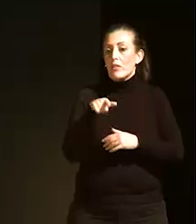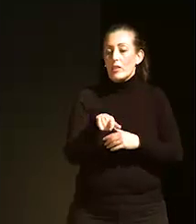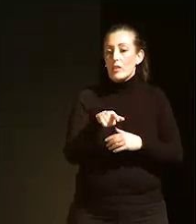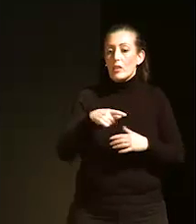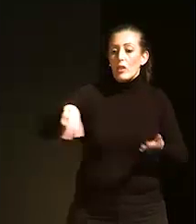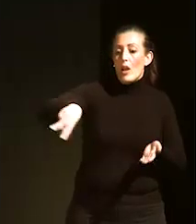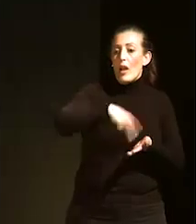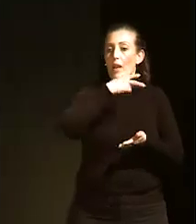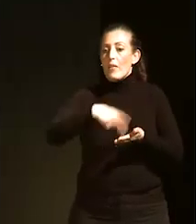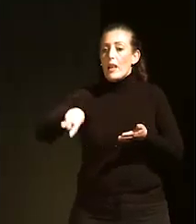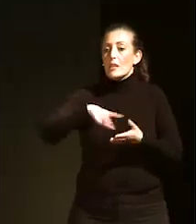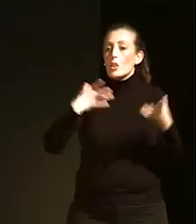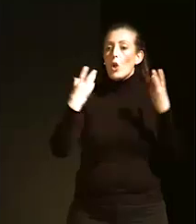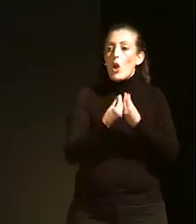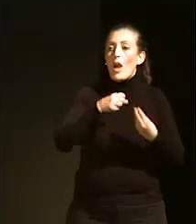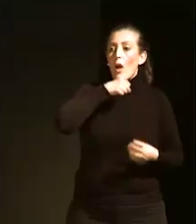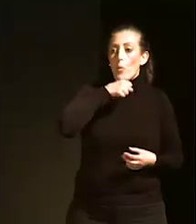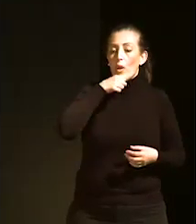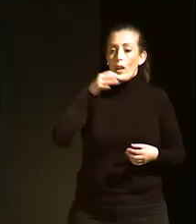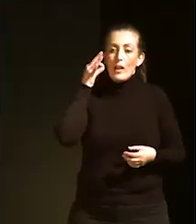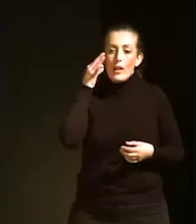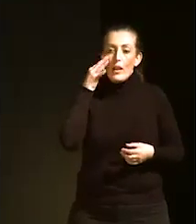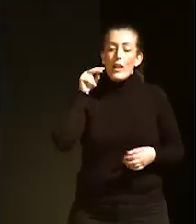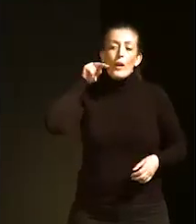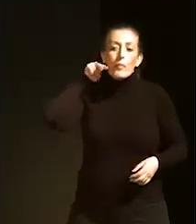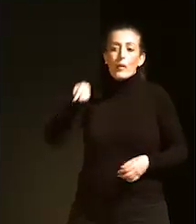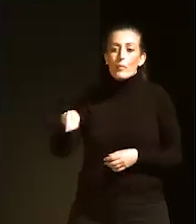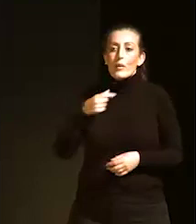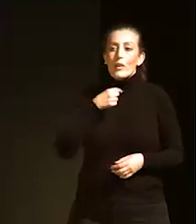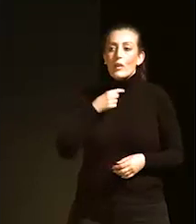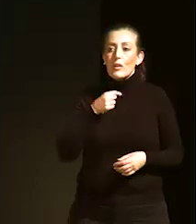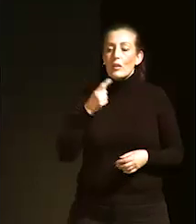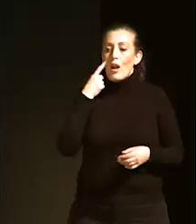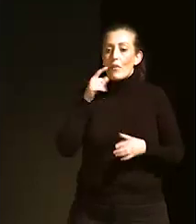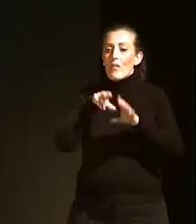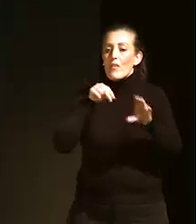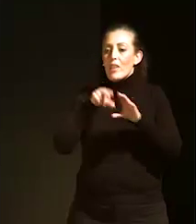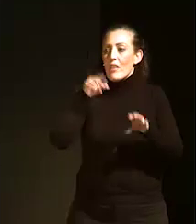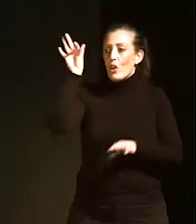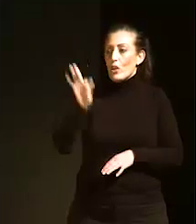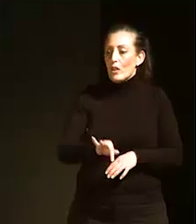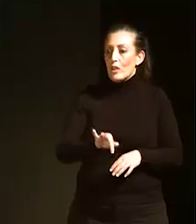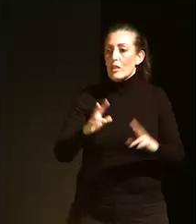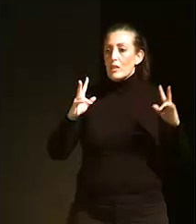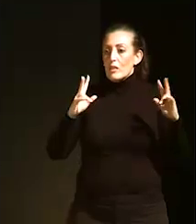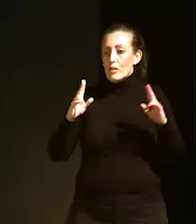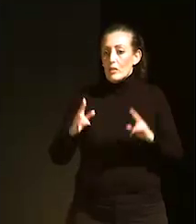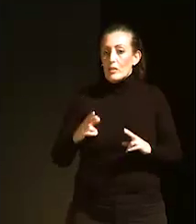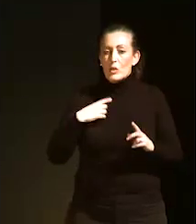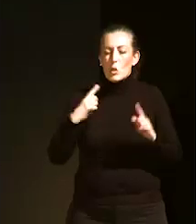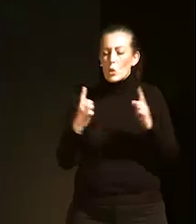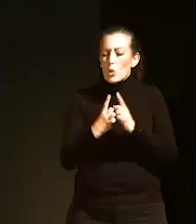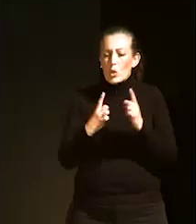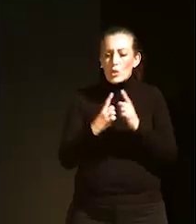danzando con la abuela y vamos a ver espero que ahora sí me salga el vídeo un fragmento muy